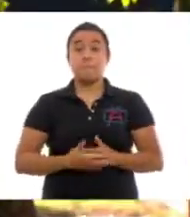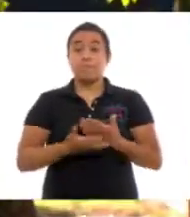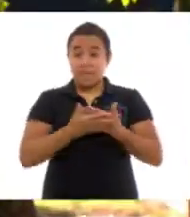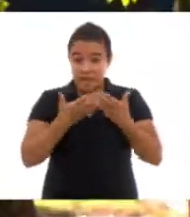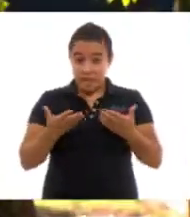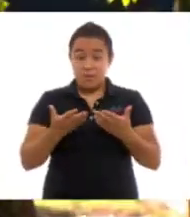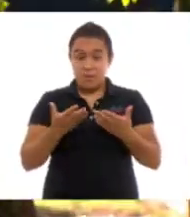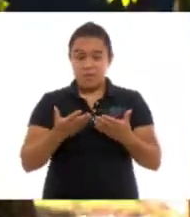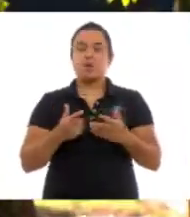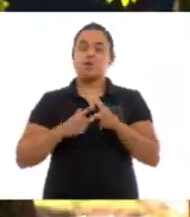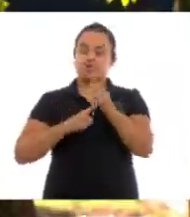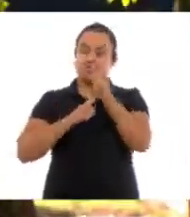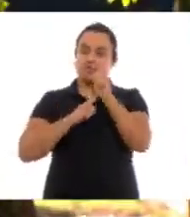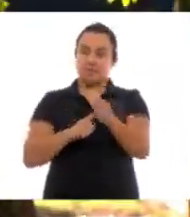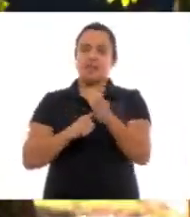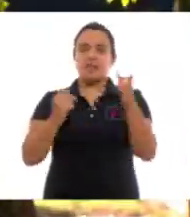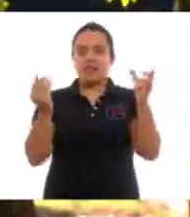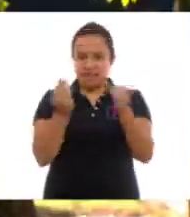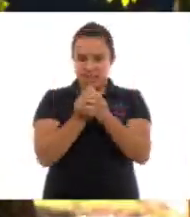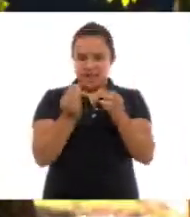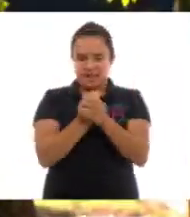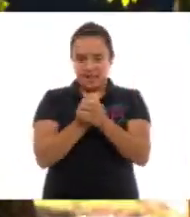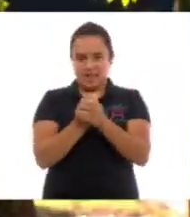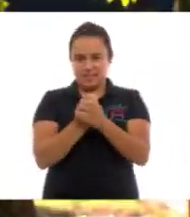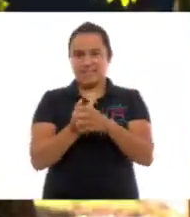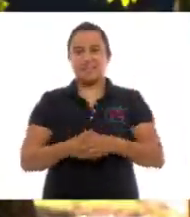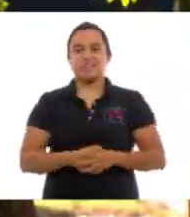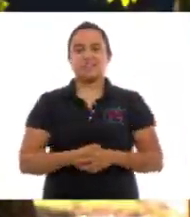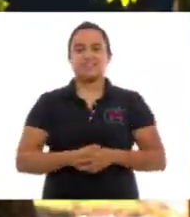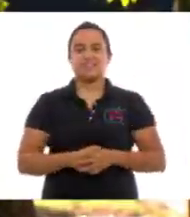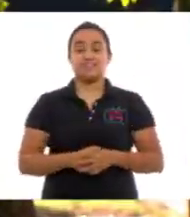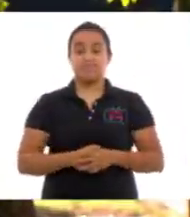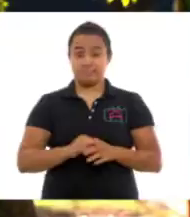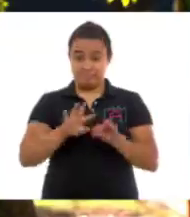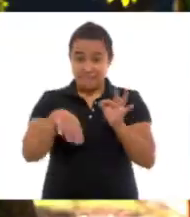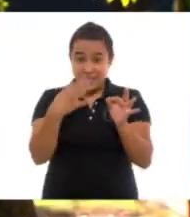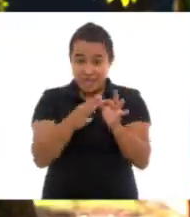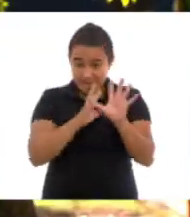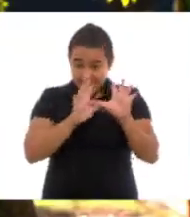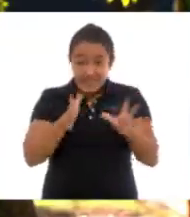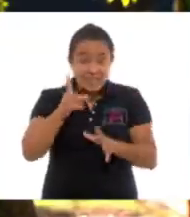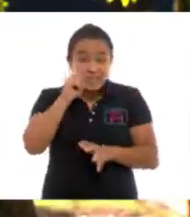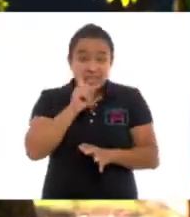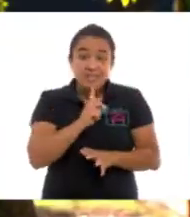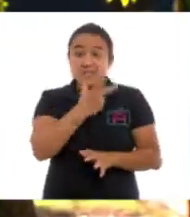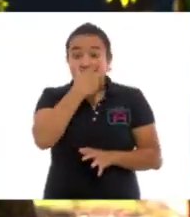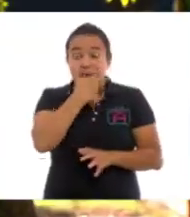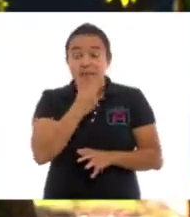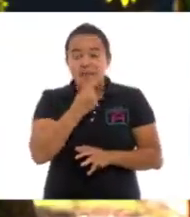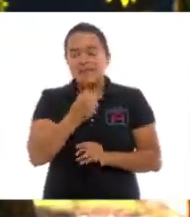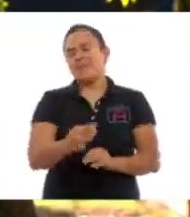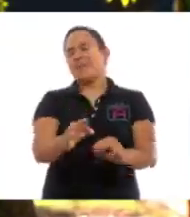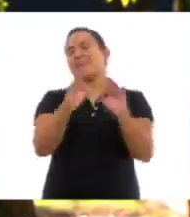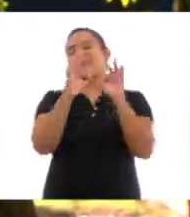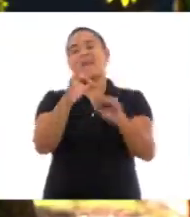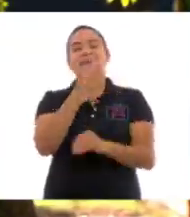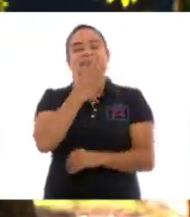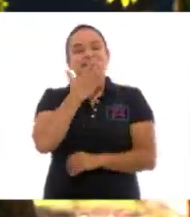es momento de seguir con el programa de hoy. ¿Listas? ¿Listos?